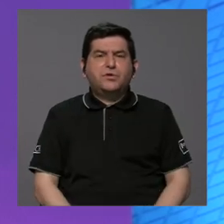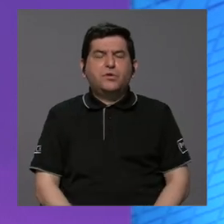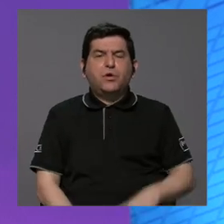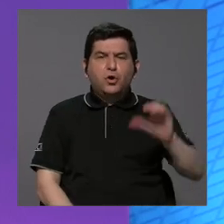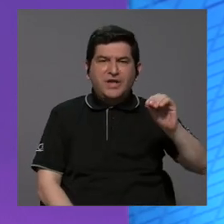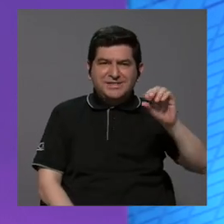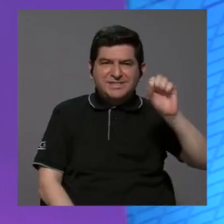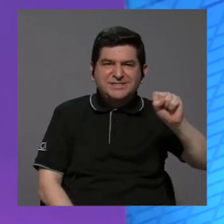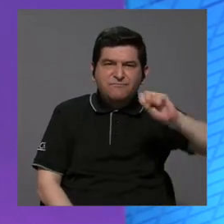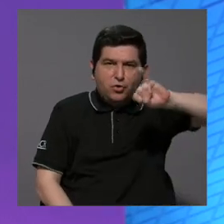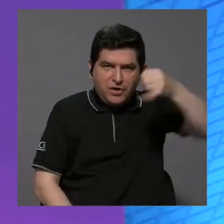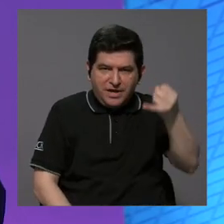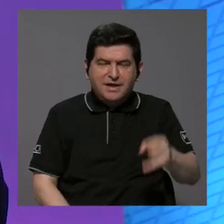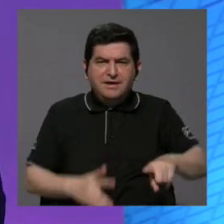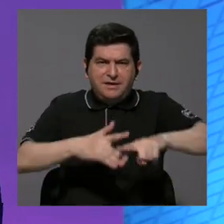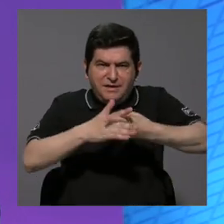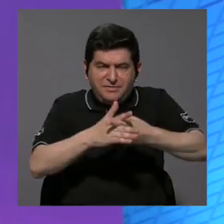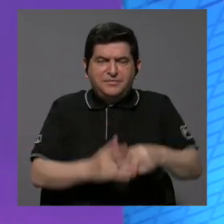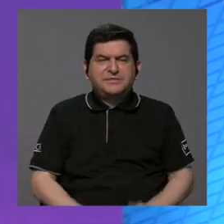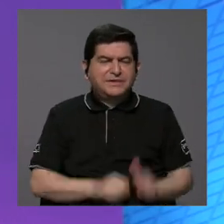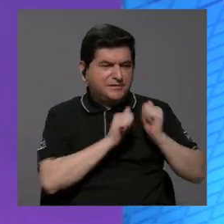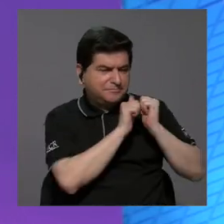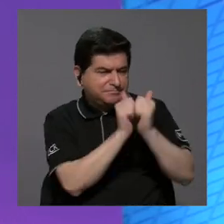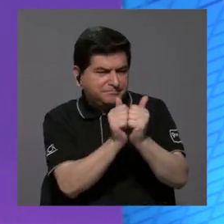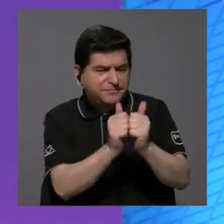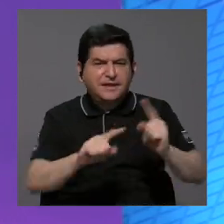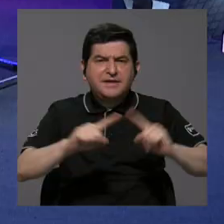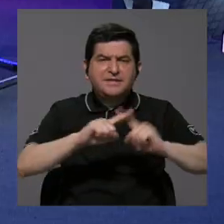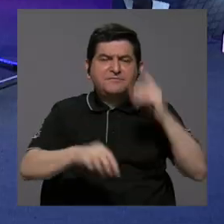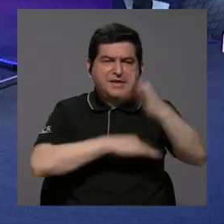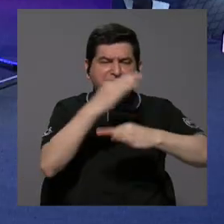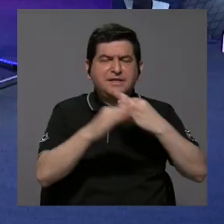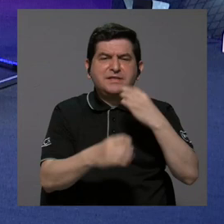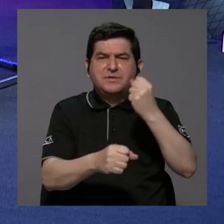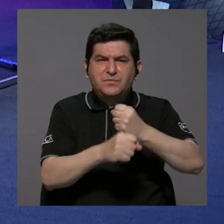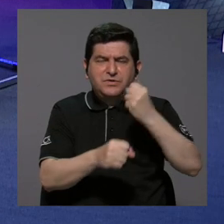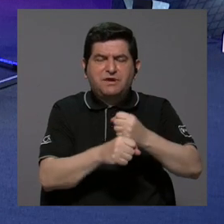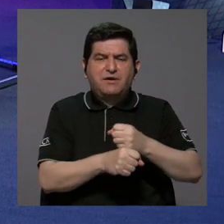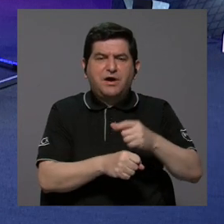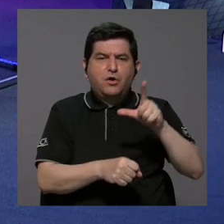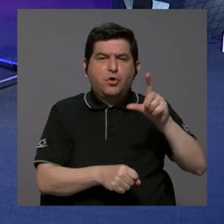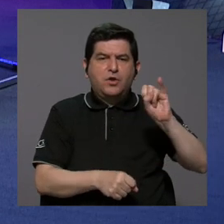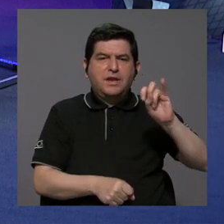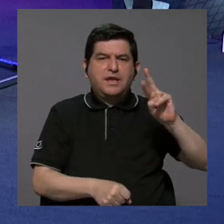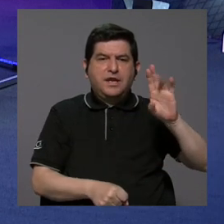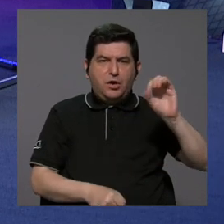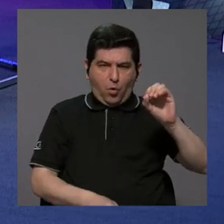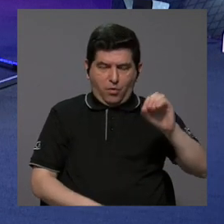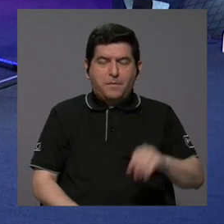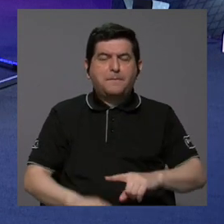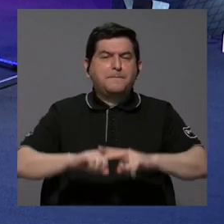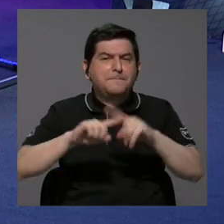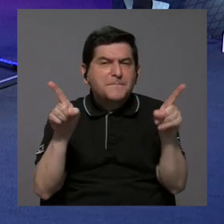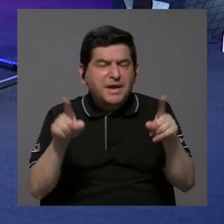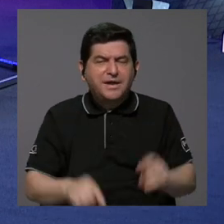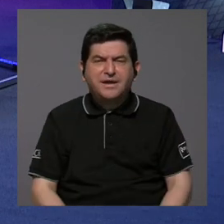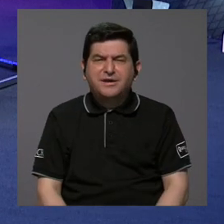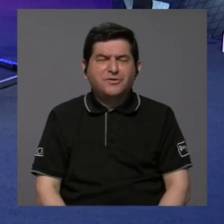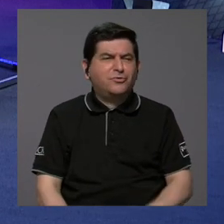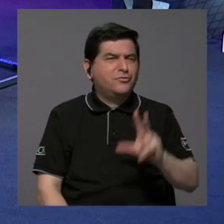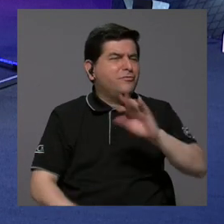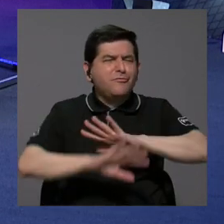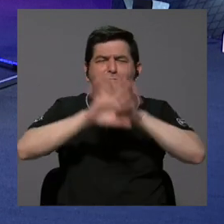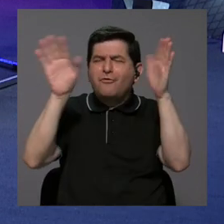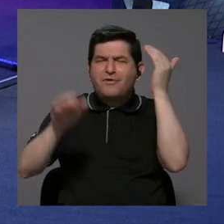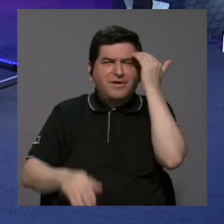juvenil empezamos a acompañar en cierto tipo de obras líricas principalmente pero creo que no teníamos muy